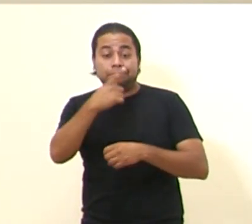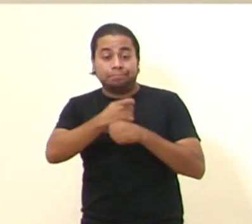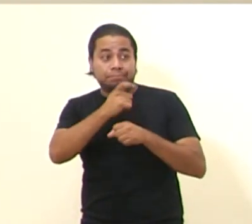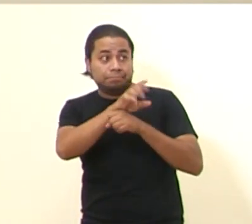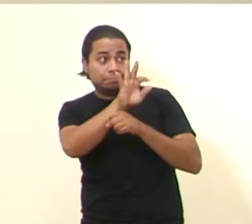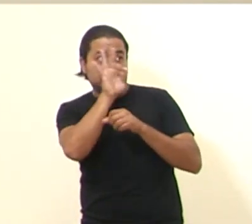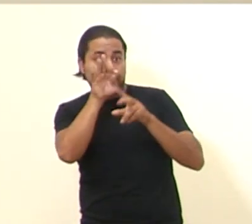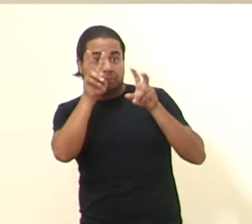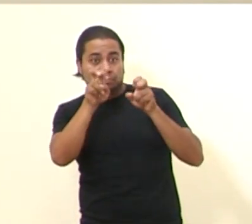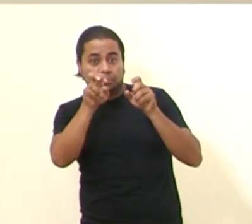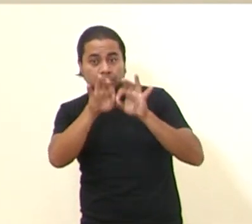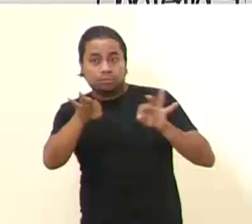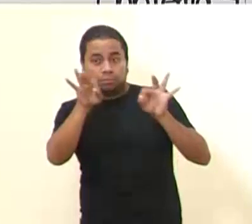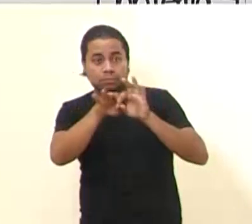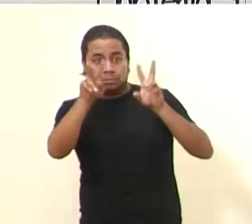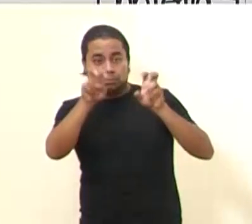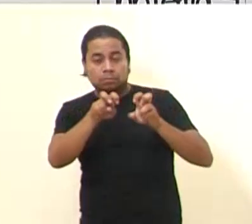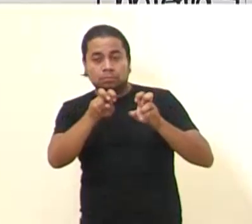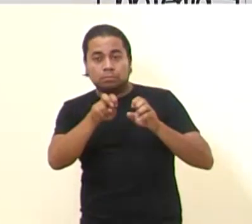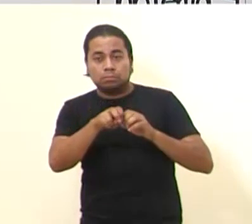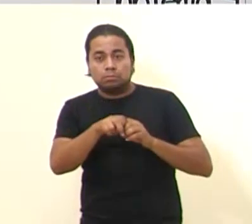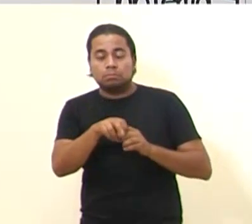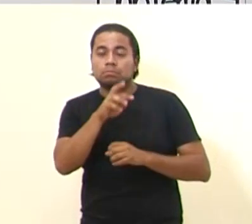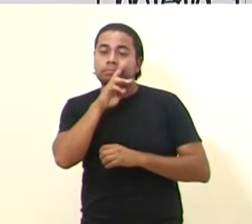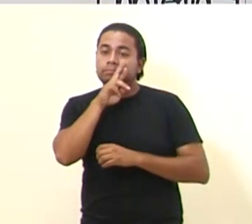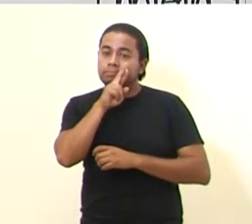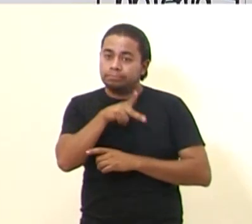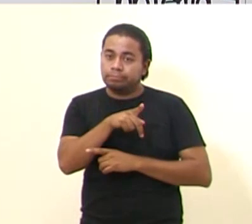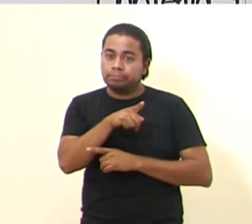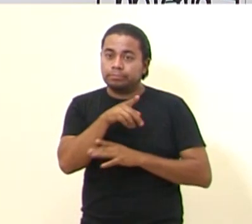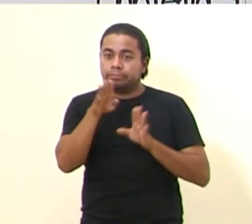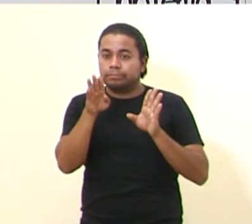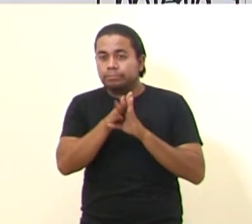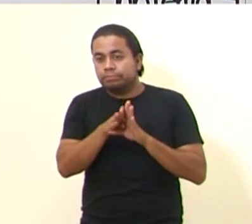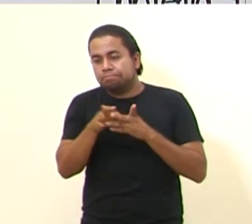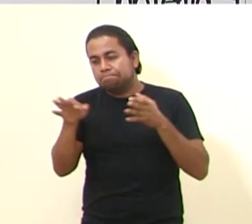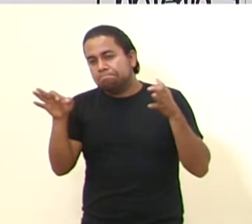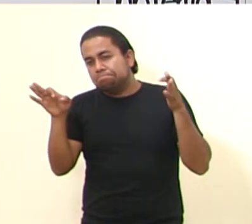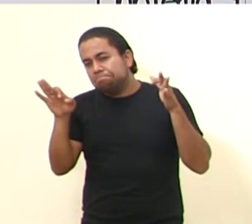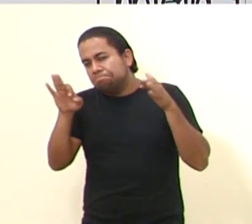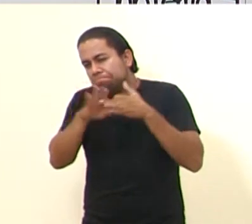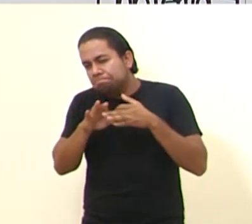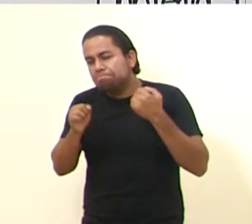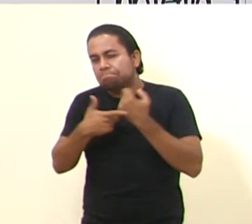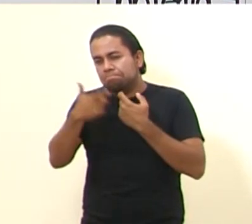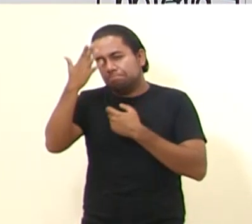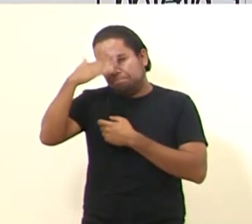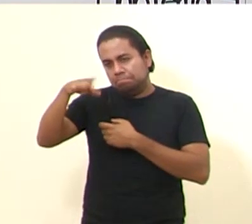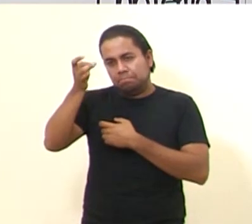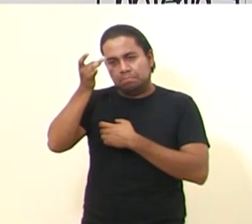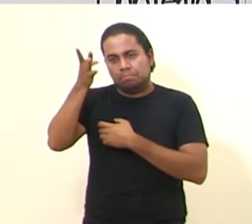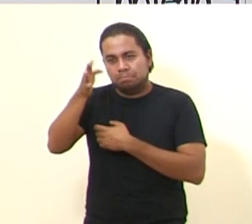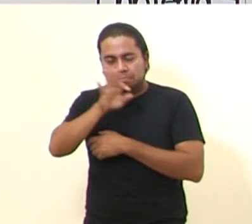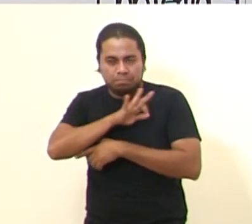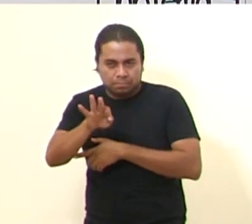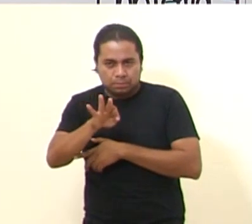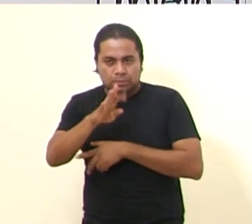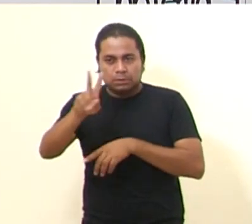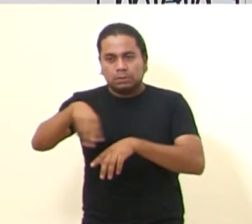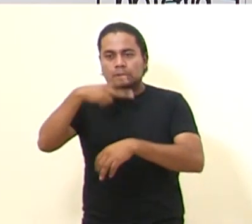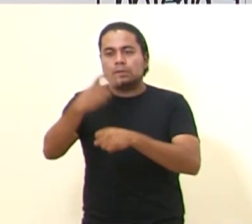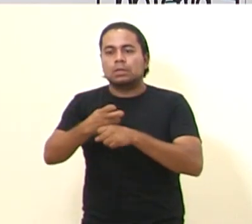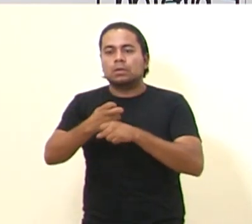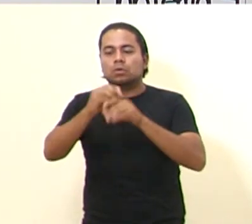elegir el tema principal, de preferencia que sea muy cercano a ustedes. Segundo, determinar